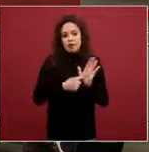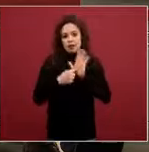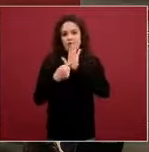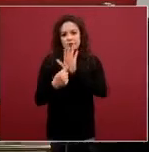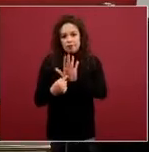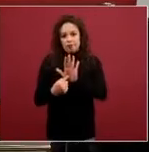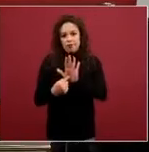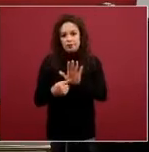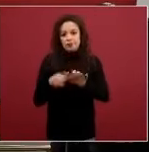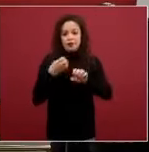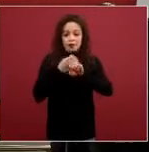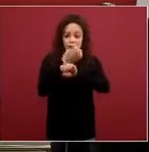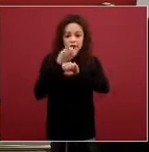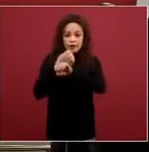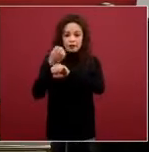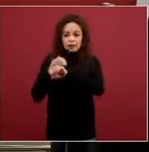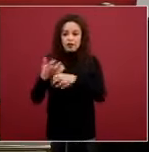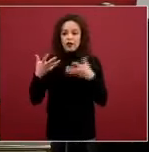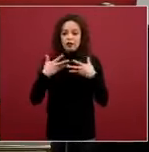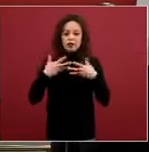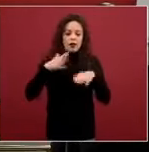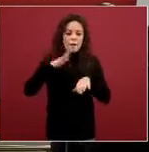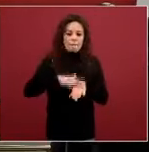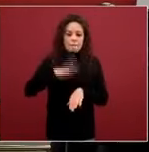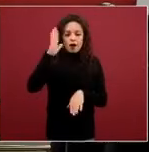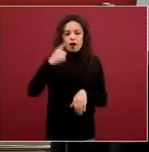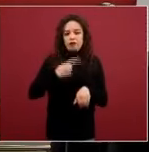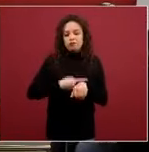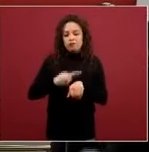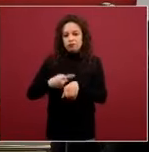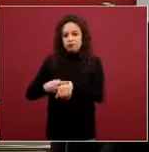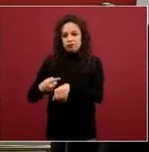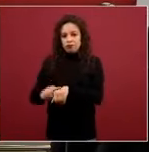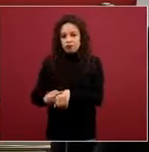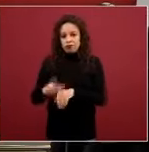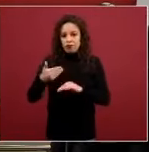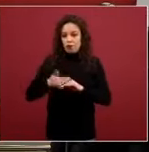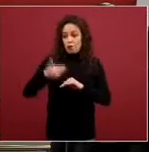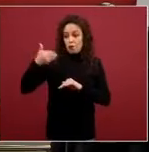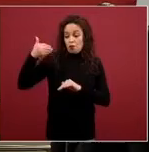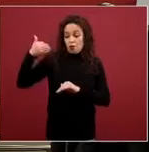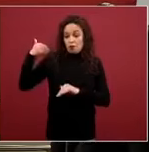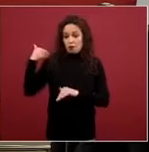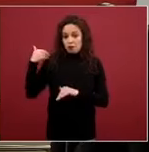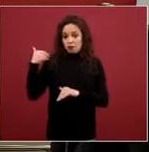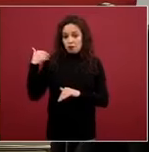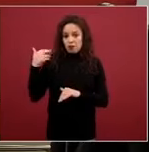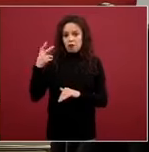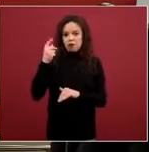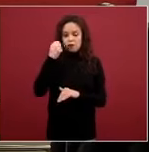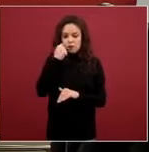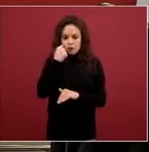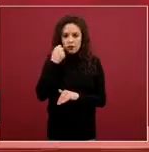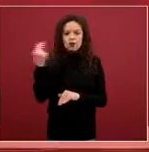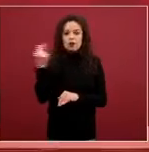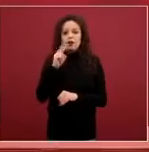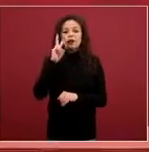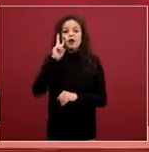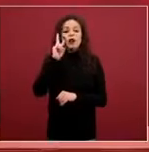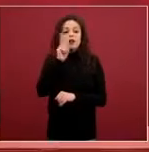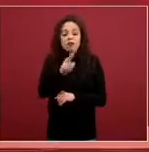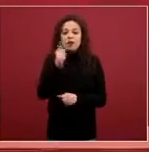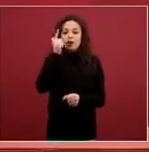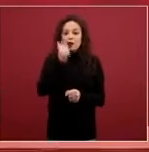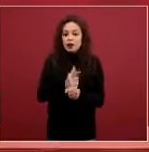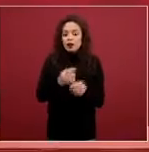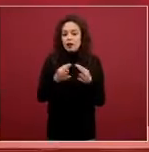están acumulando la mayor cantidad de casos o que estos casos hayan sucedido ya muy atrás en el tiempo, es focalizar en dónde está sucediendo